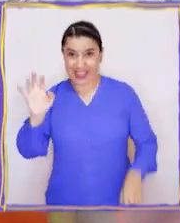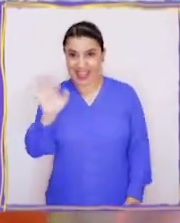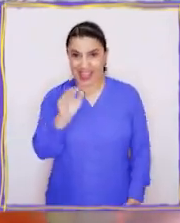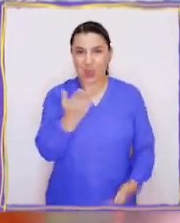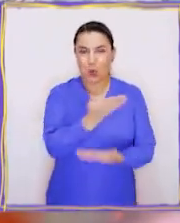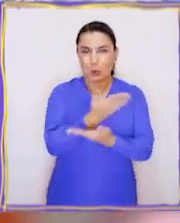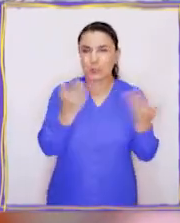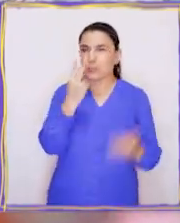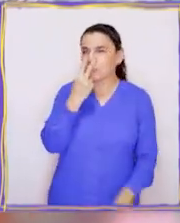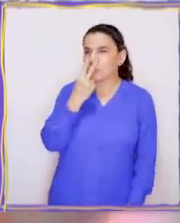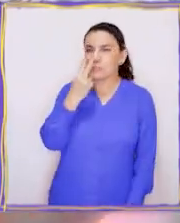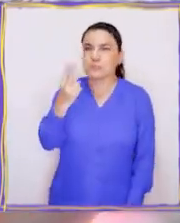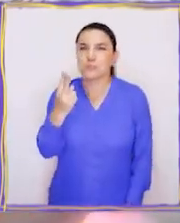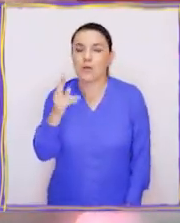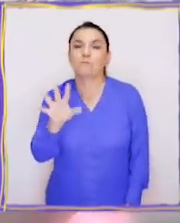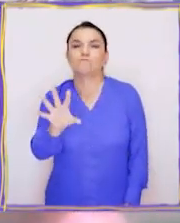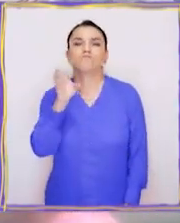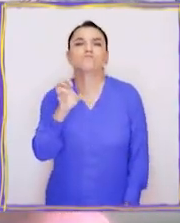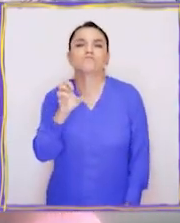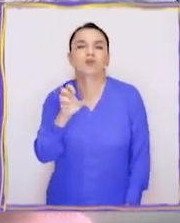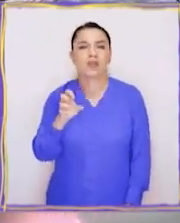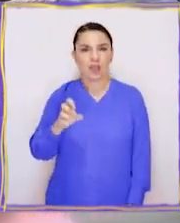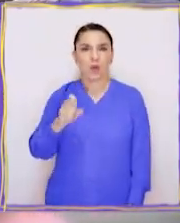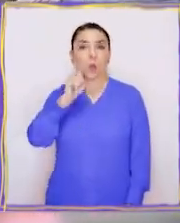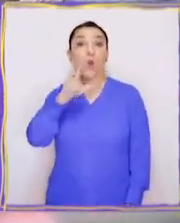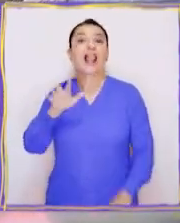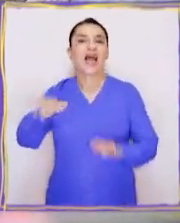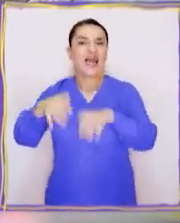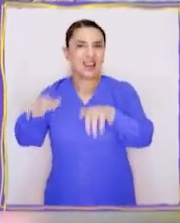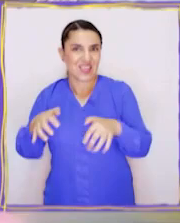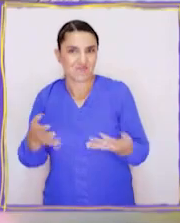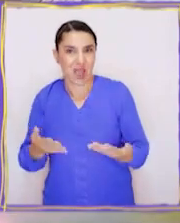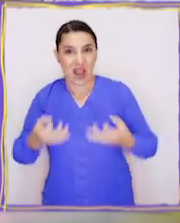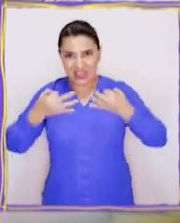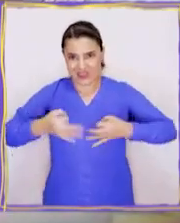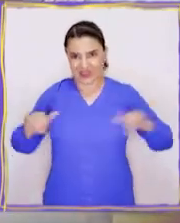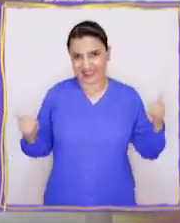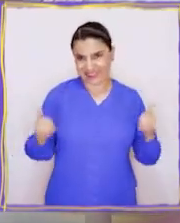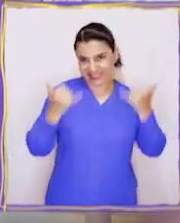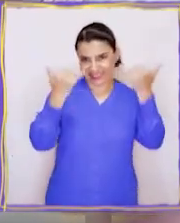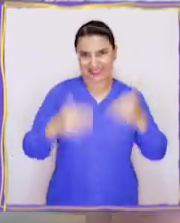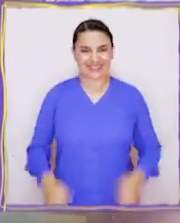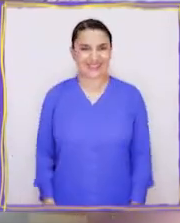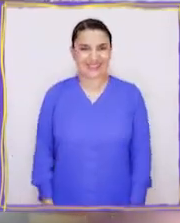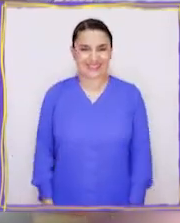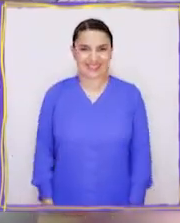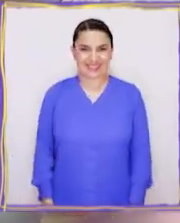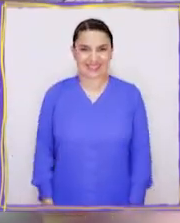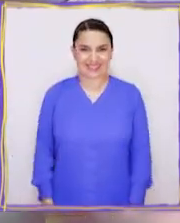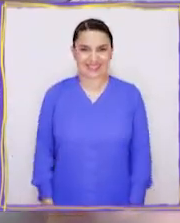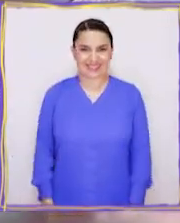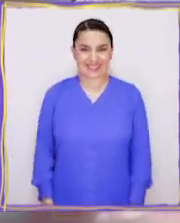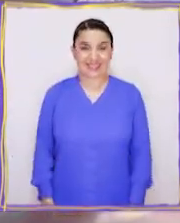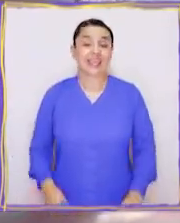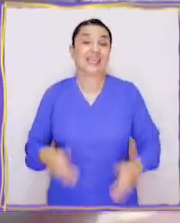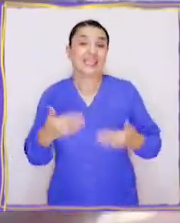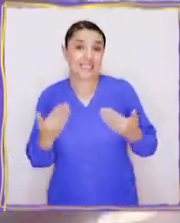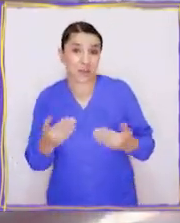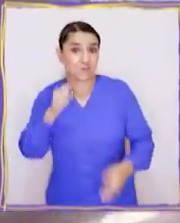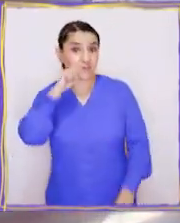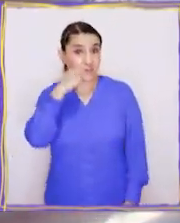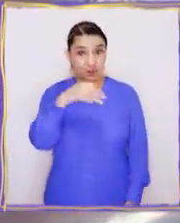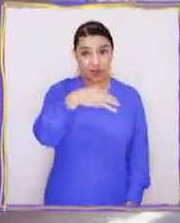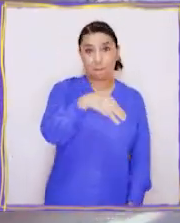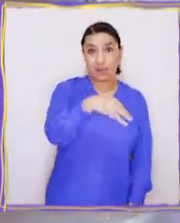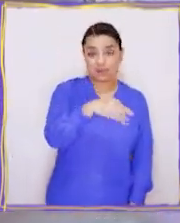Y ustedes deben identificar de qué animal se trata. Les aseguro que lo vamos a pasar increíble. Retomemos con